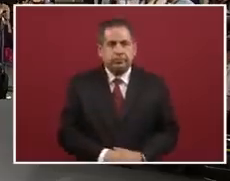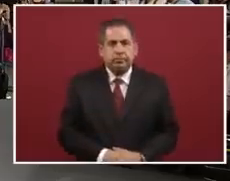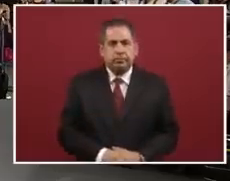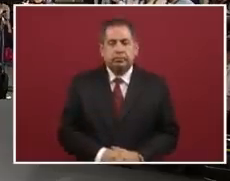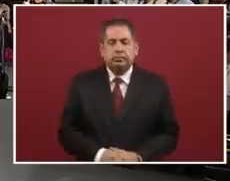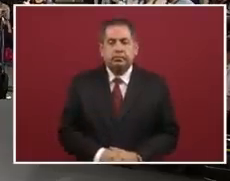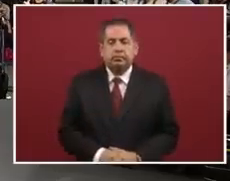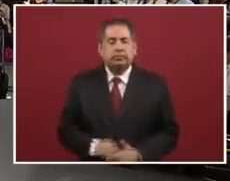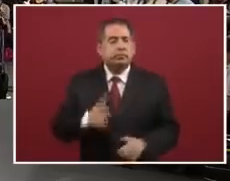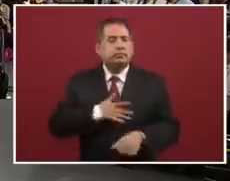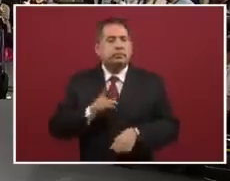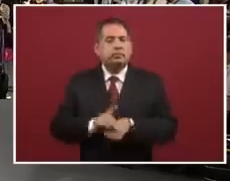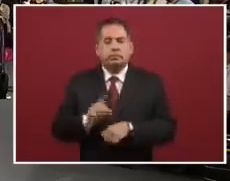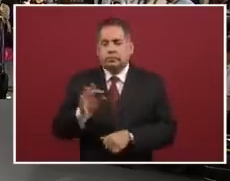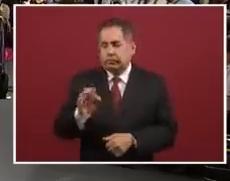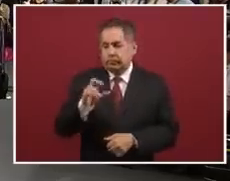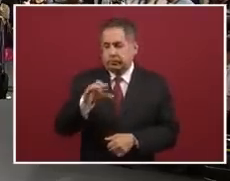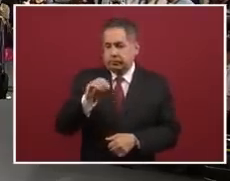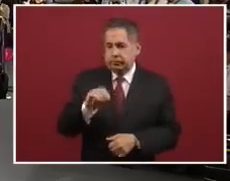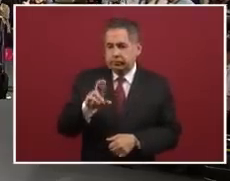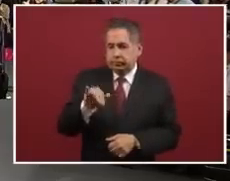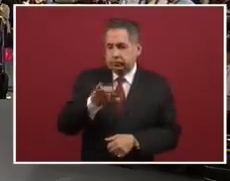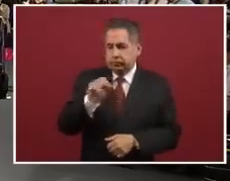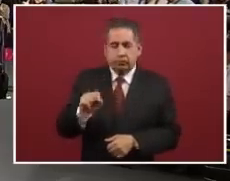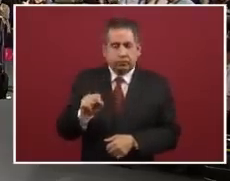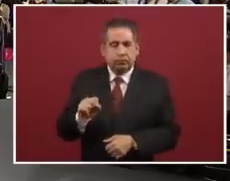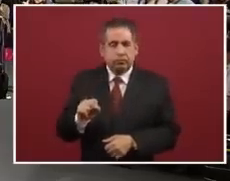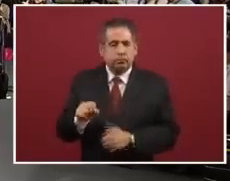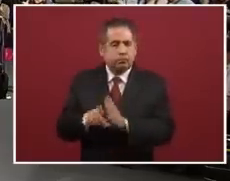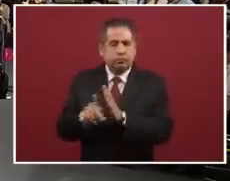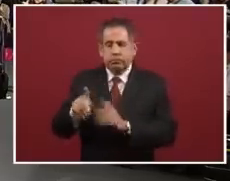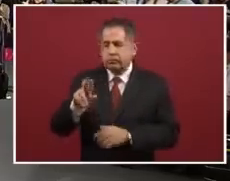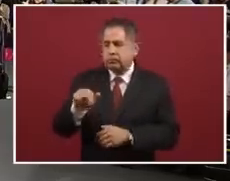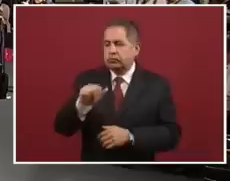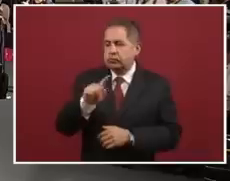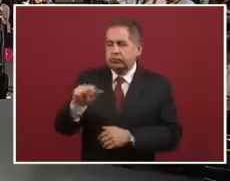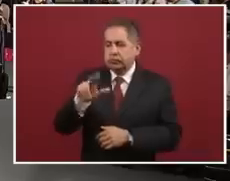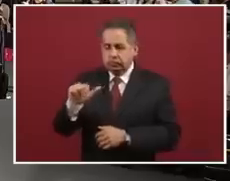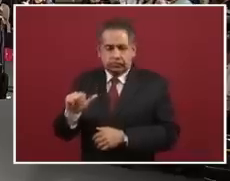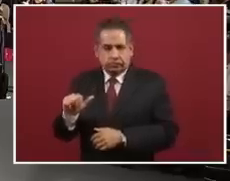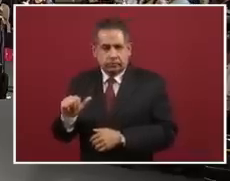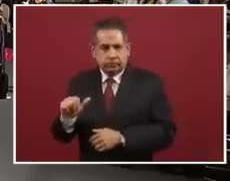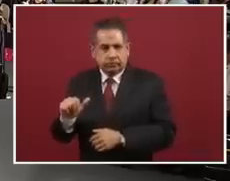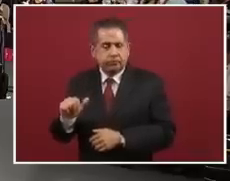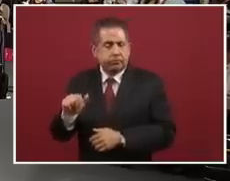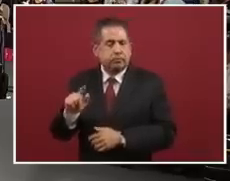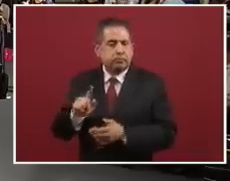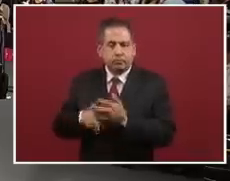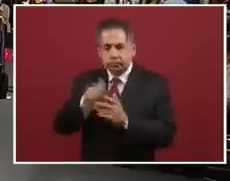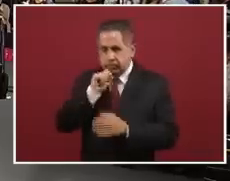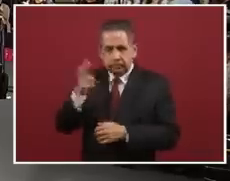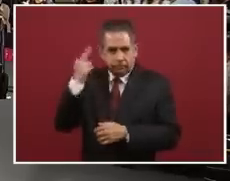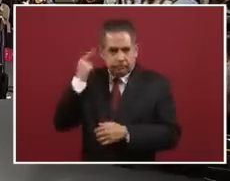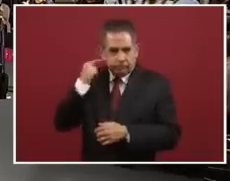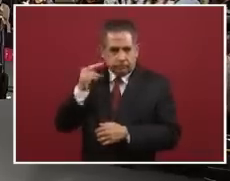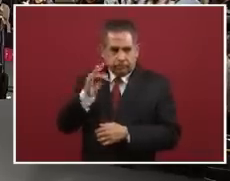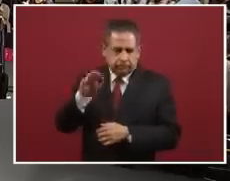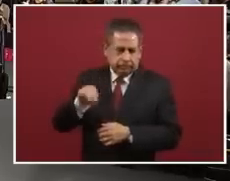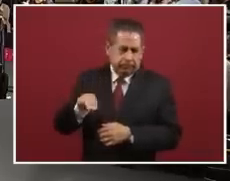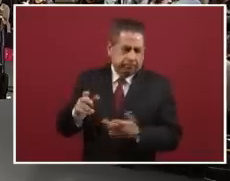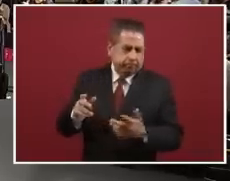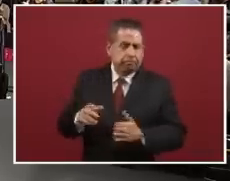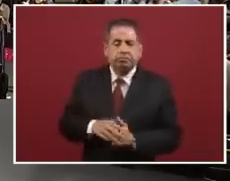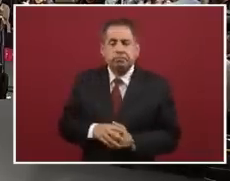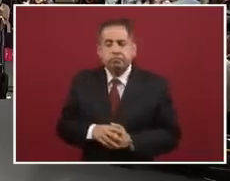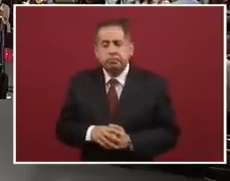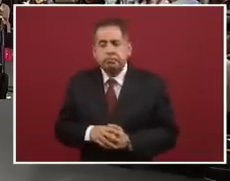días. Francisco Rojas, de La Raza 1060 en Reynosa, Tamaulipas, y La Patrona 107.5 FM en McAllen, Texas, y